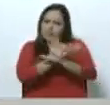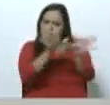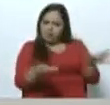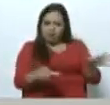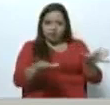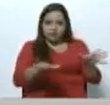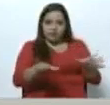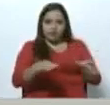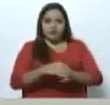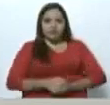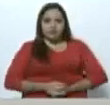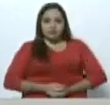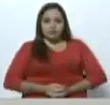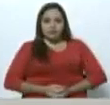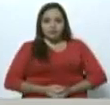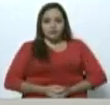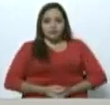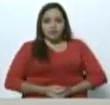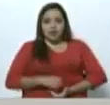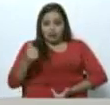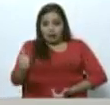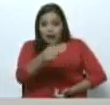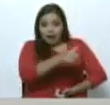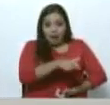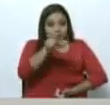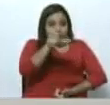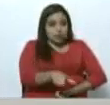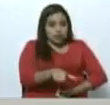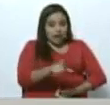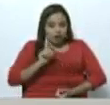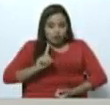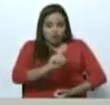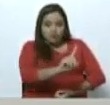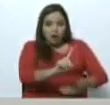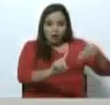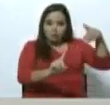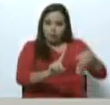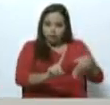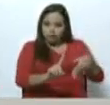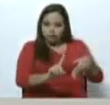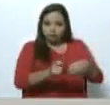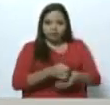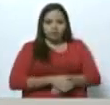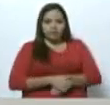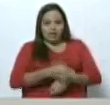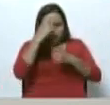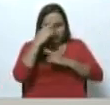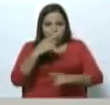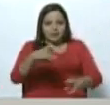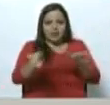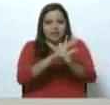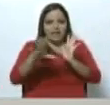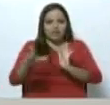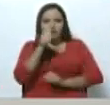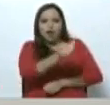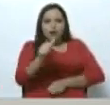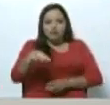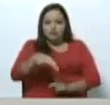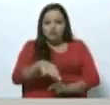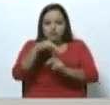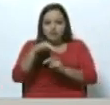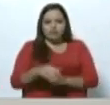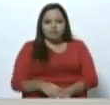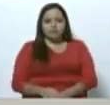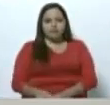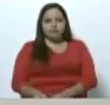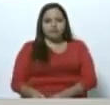pueblo, cada persona, un voto, se respete el derecho de las personas a elegir y que cada